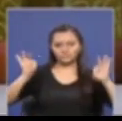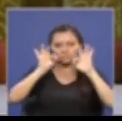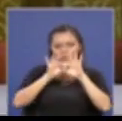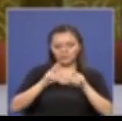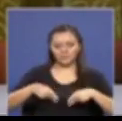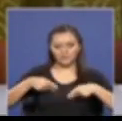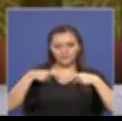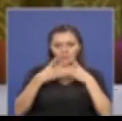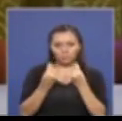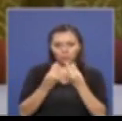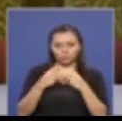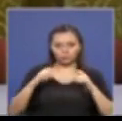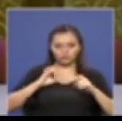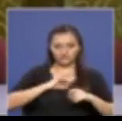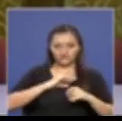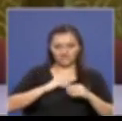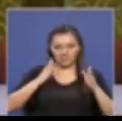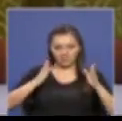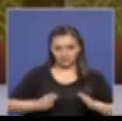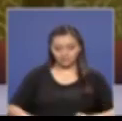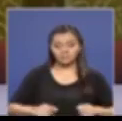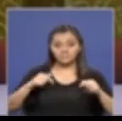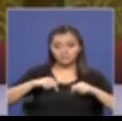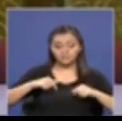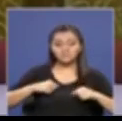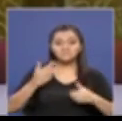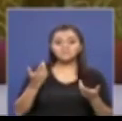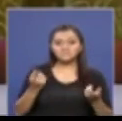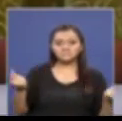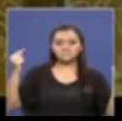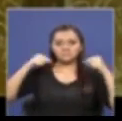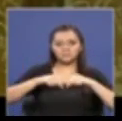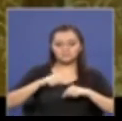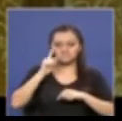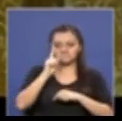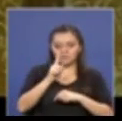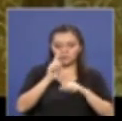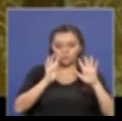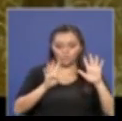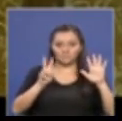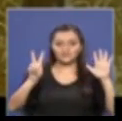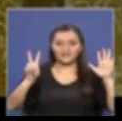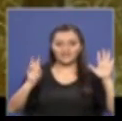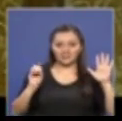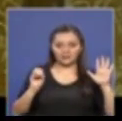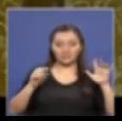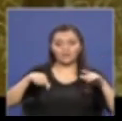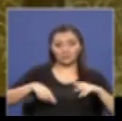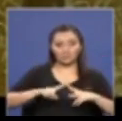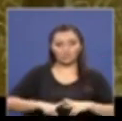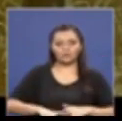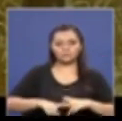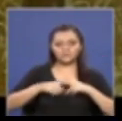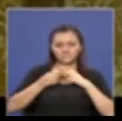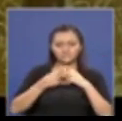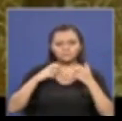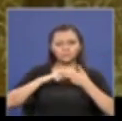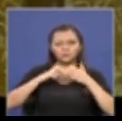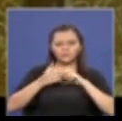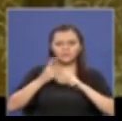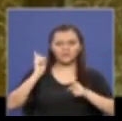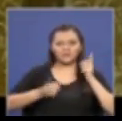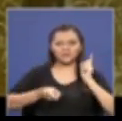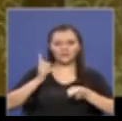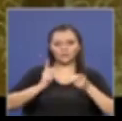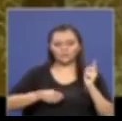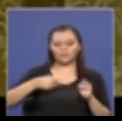chilena que asentó sus raíces sobre todo desde los años 70, cuando empezó la terrorífica